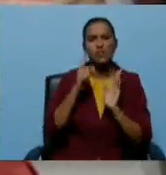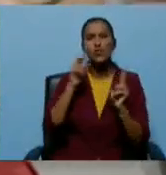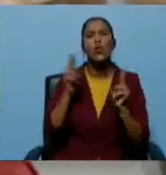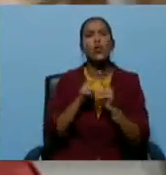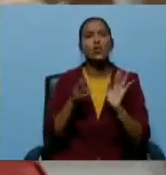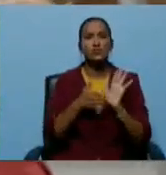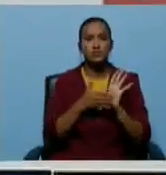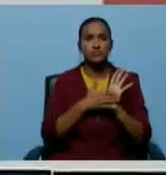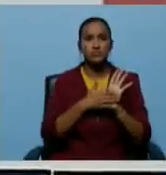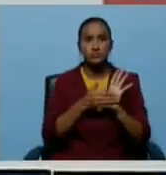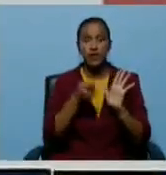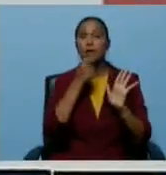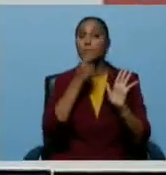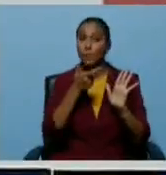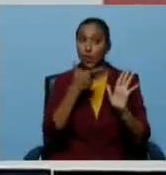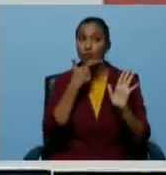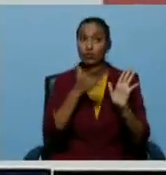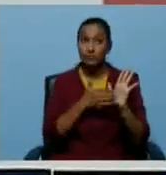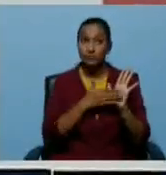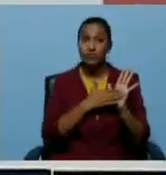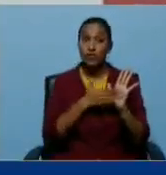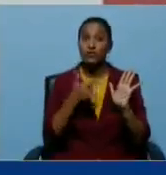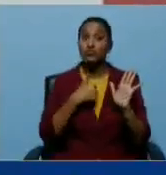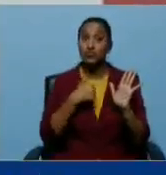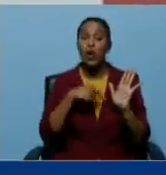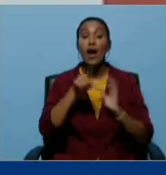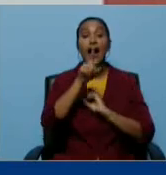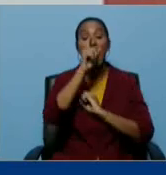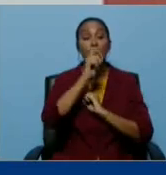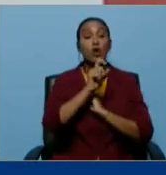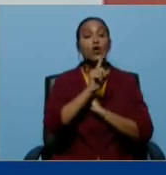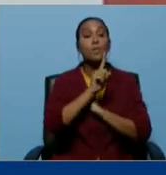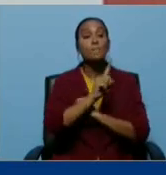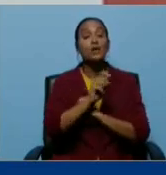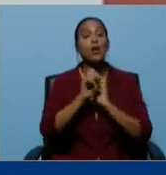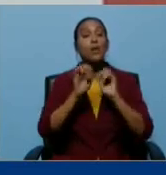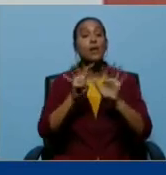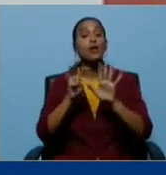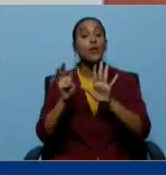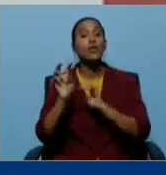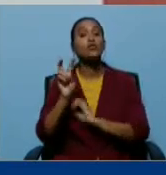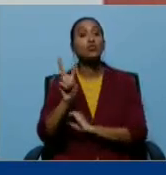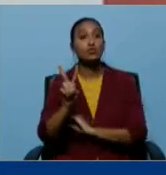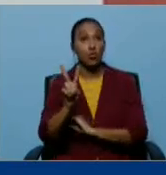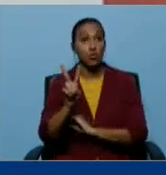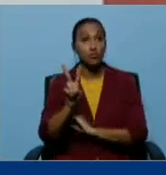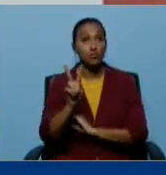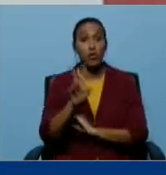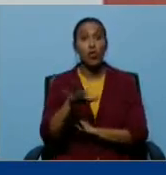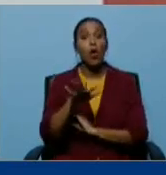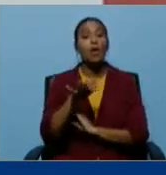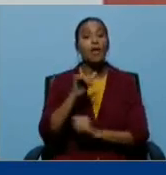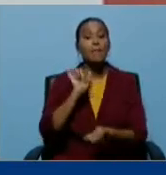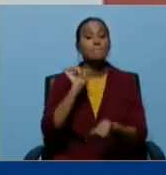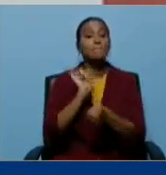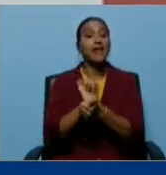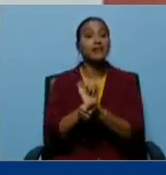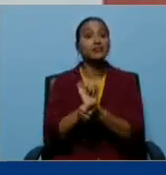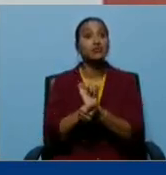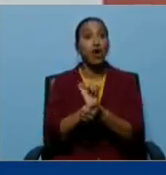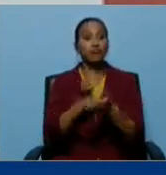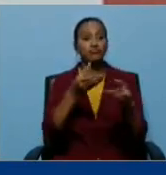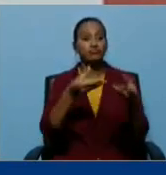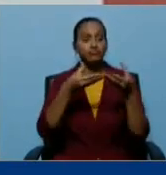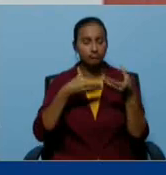¡Qué hermoso! Yo lo conocí en el 92, porque me lo mandaron de la cárcel. Todavía